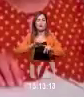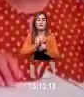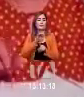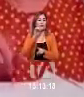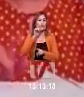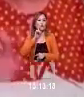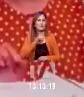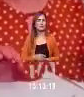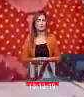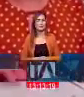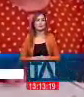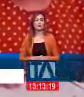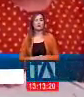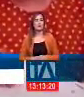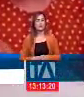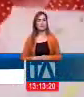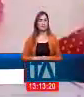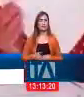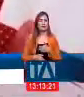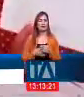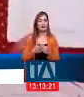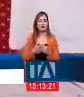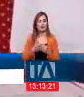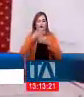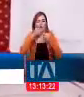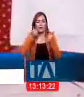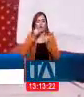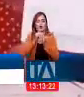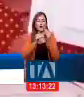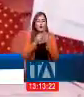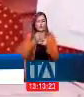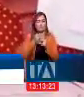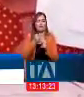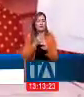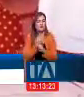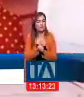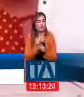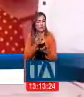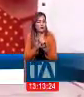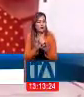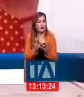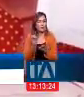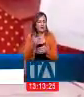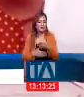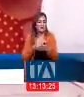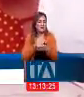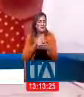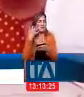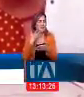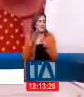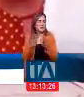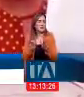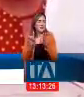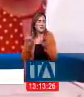sexual. Proceso fraguado en contra del ex defensor del pueblo. Este documento, que ha sido supuestamente firmado el 16